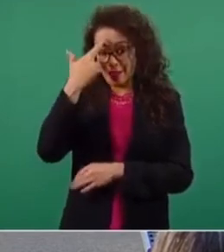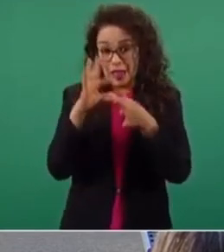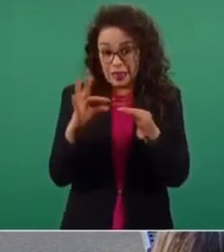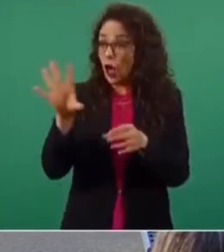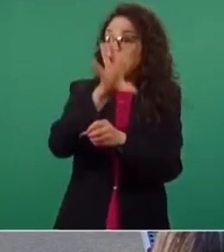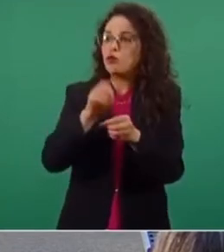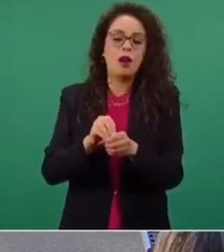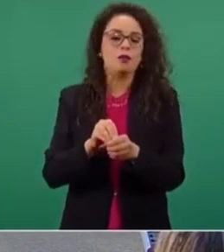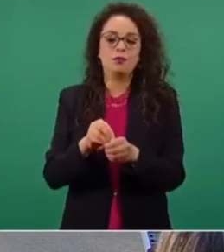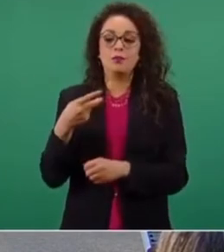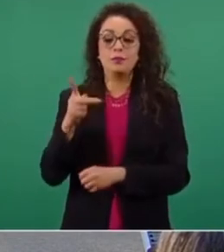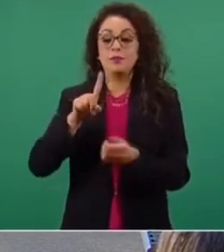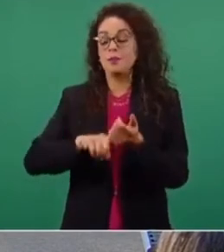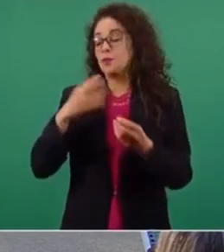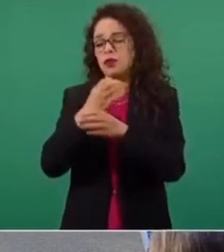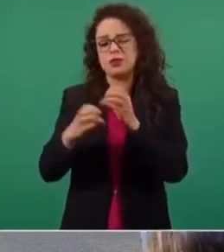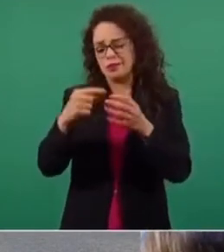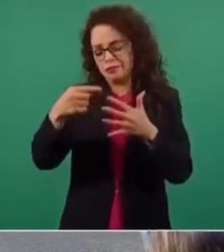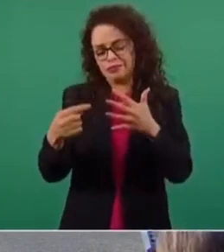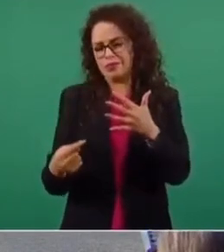Tuvieron que ver hasta con la magia y cosas así.